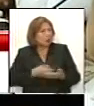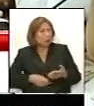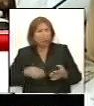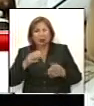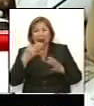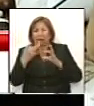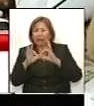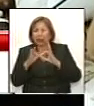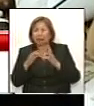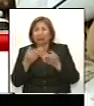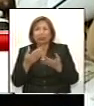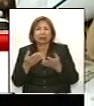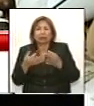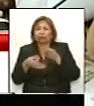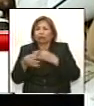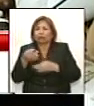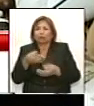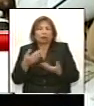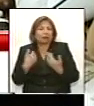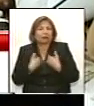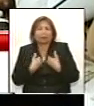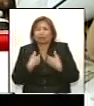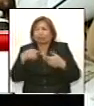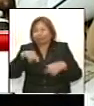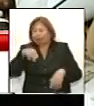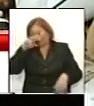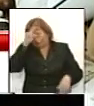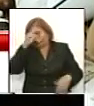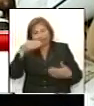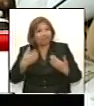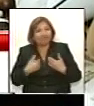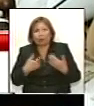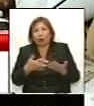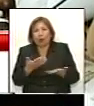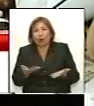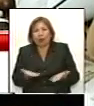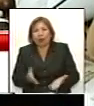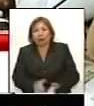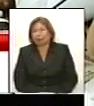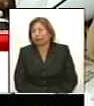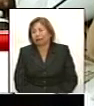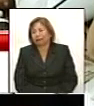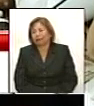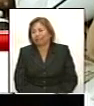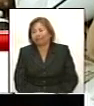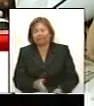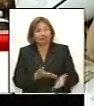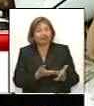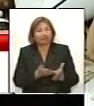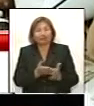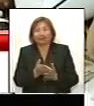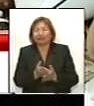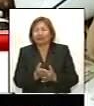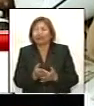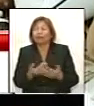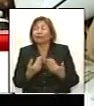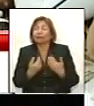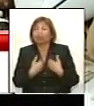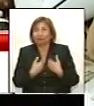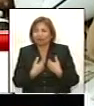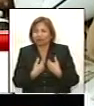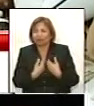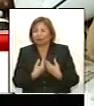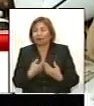de compañías transnacionales que no tienen sede en el Perú, eso es algo que no camina. En el caso más antiguo que tenemos, que es el de